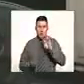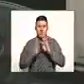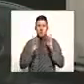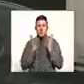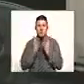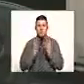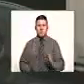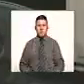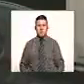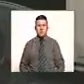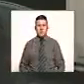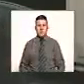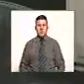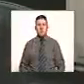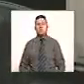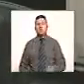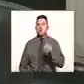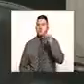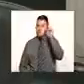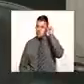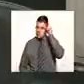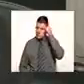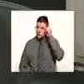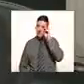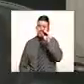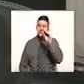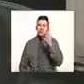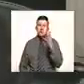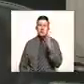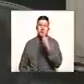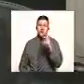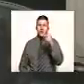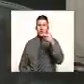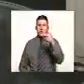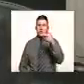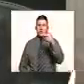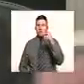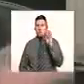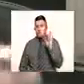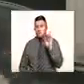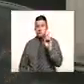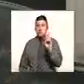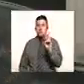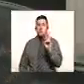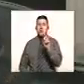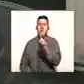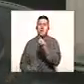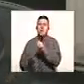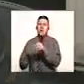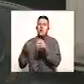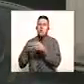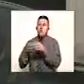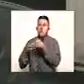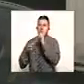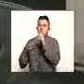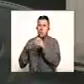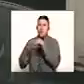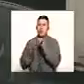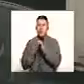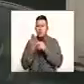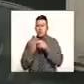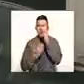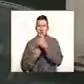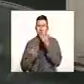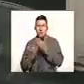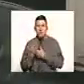Congreso? Quiero recordar que hay por lo menos dos, no sé si de otras bancadas, proyectos en